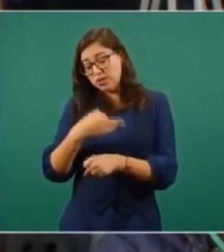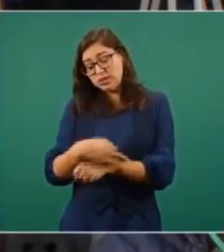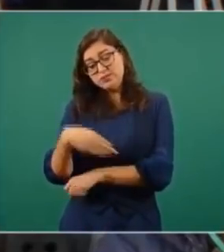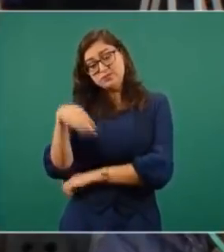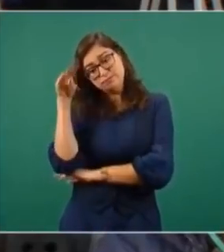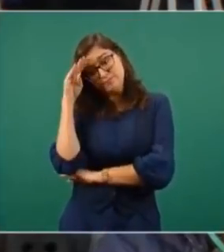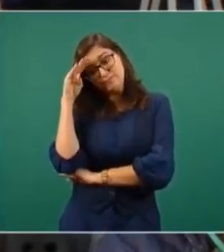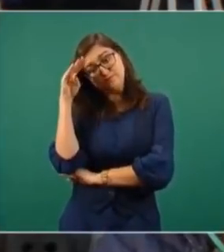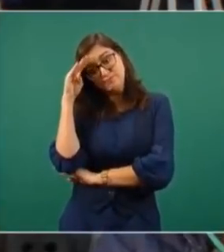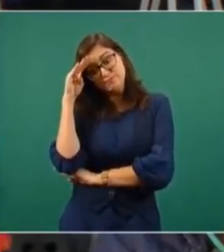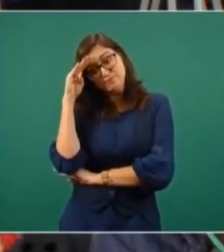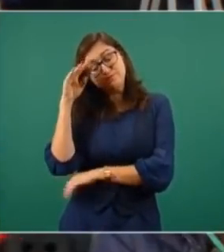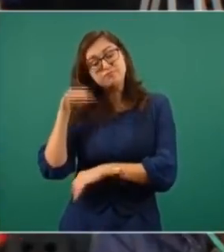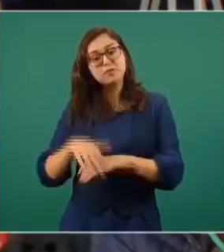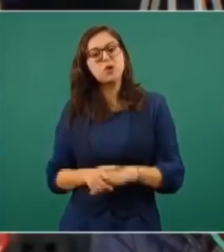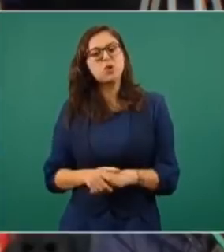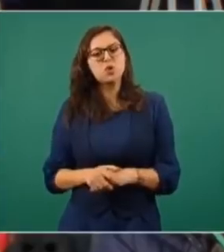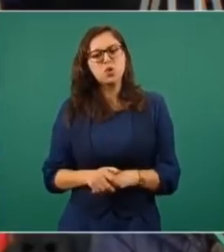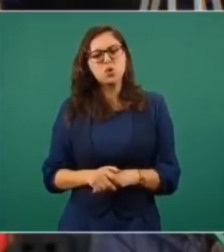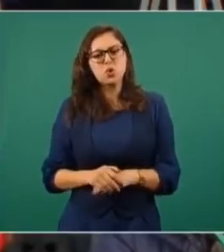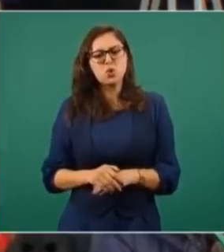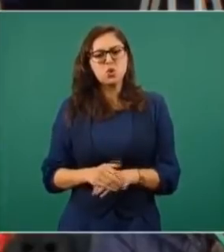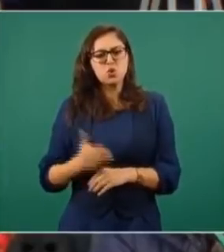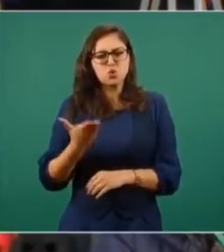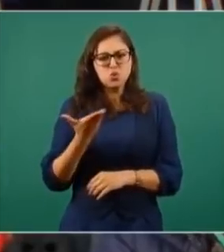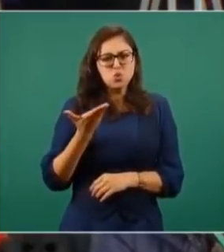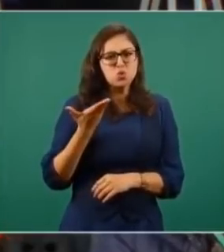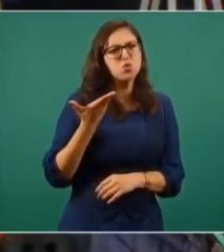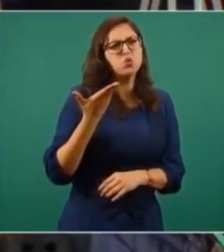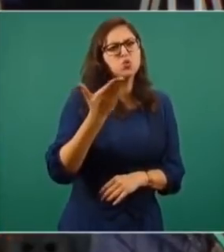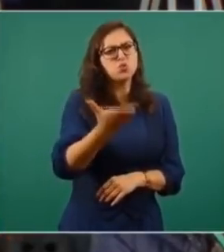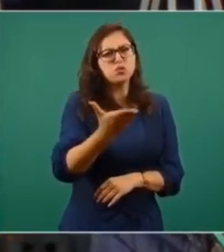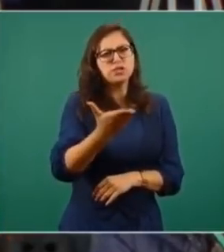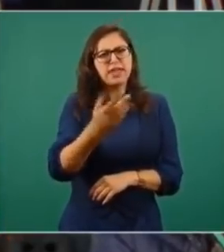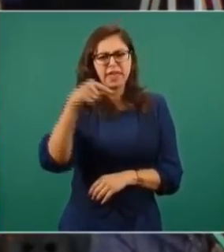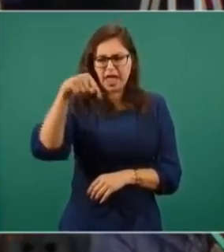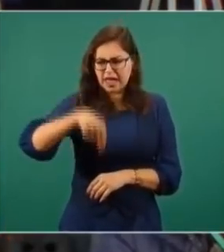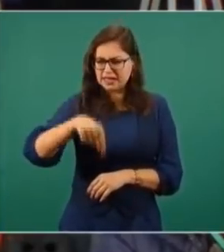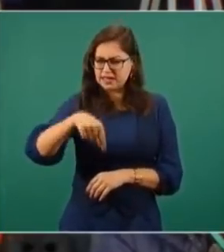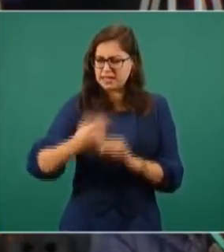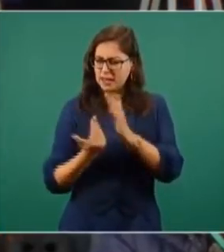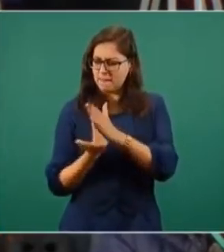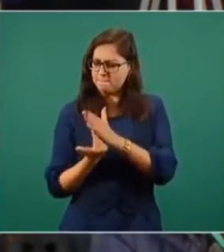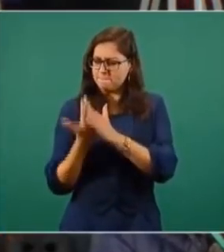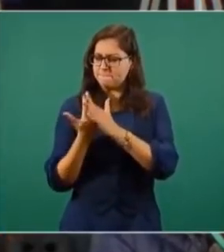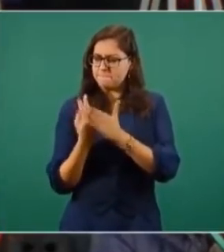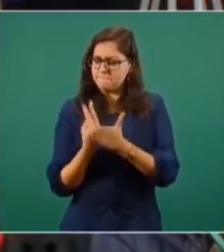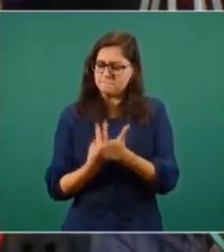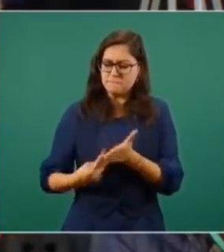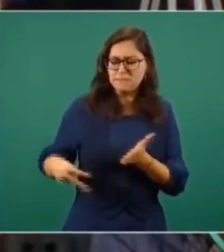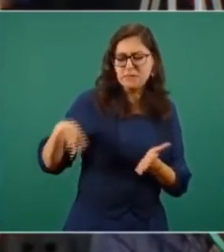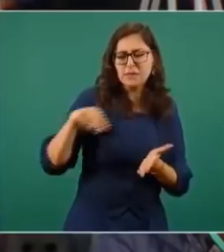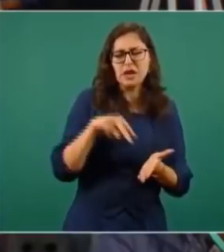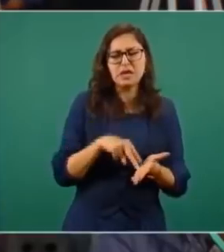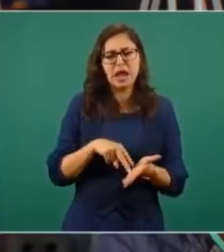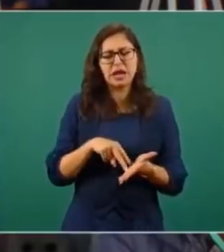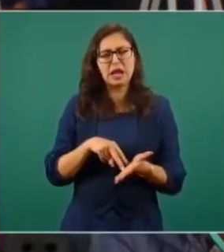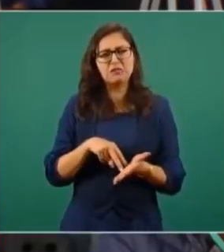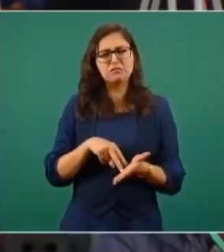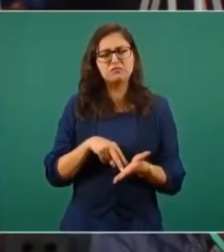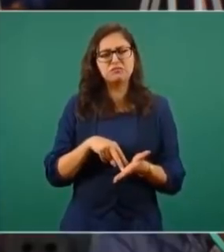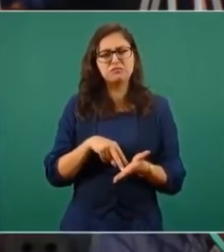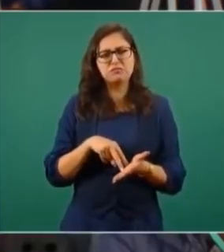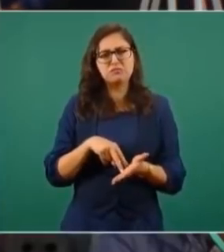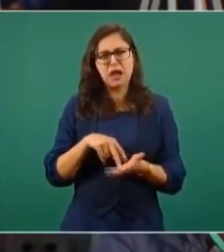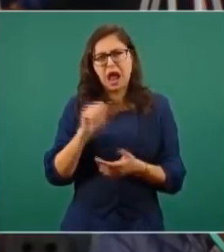yo nunca lo he visto a usted bostezar, por lo menos aquí en las mañaneras, y eso es un ejemplo, yo creo que para todos, para que